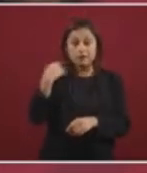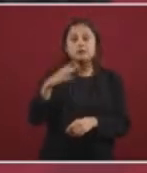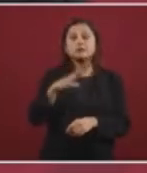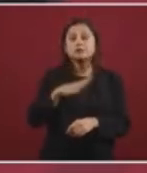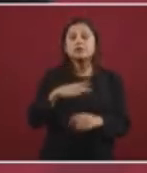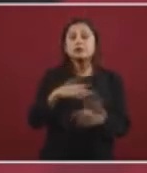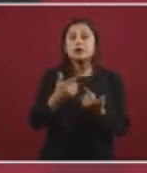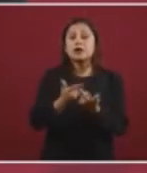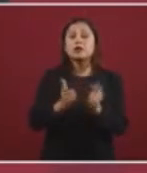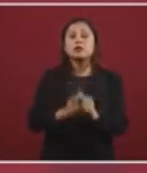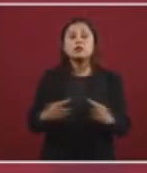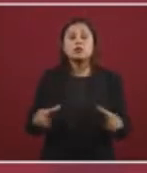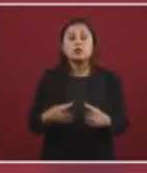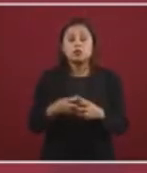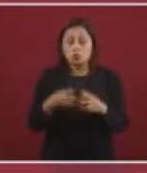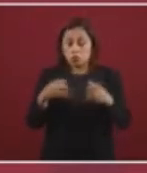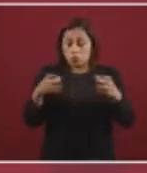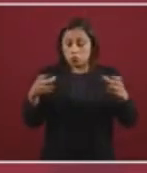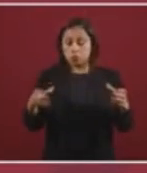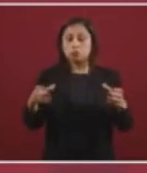grandes aparatos